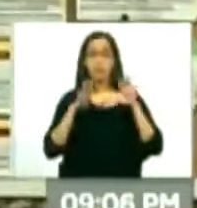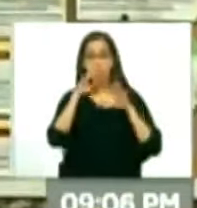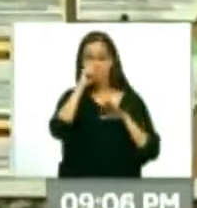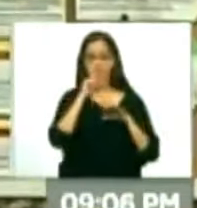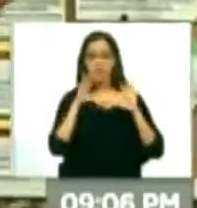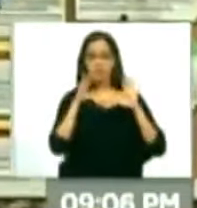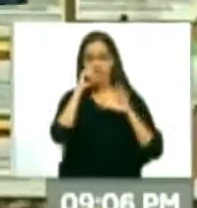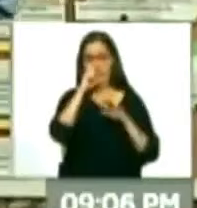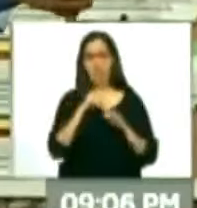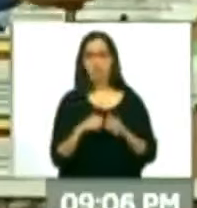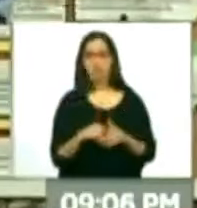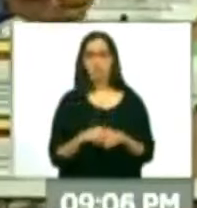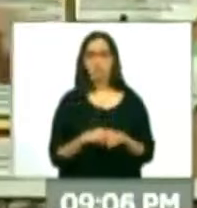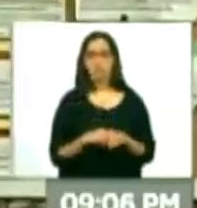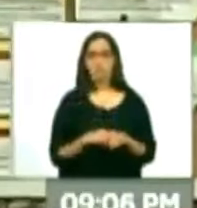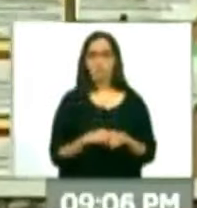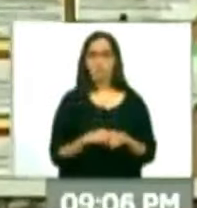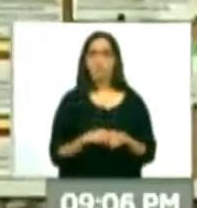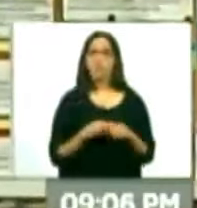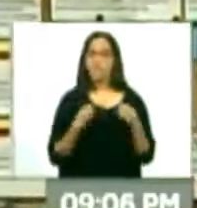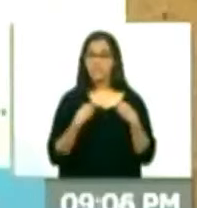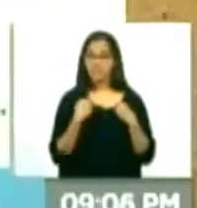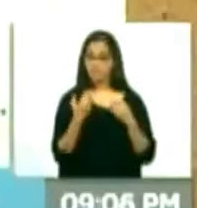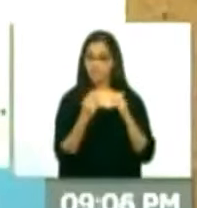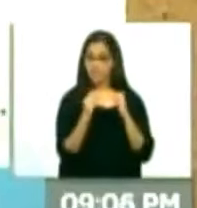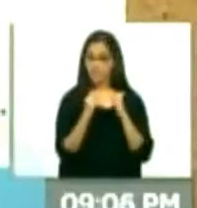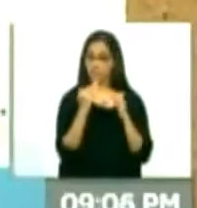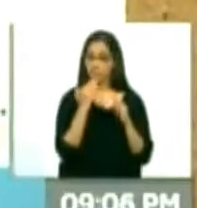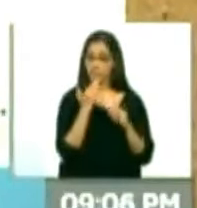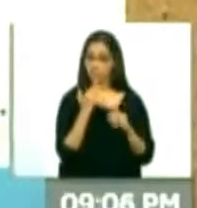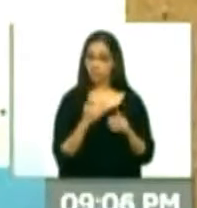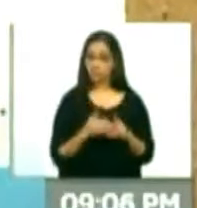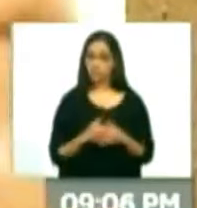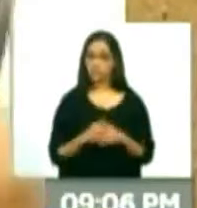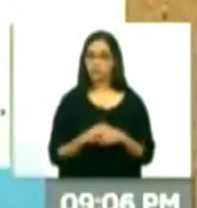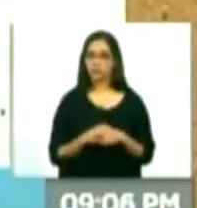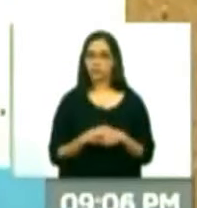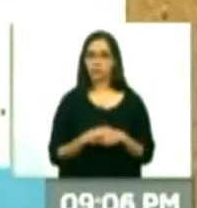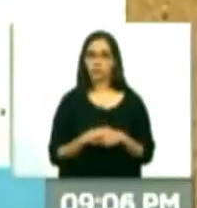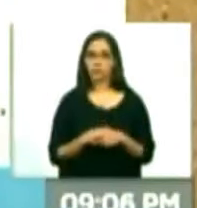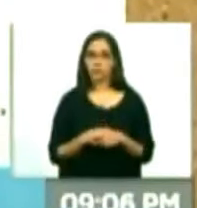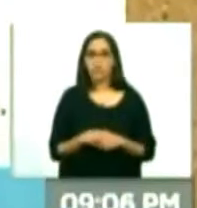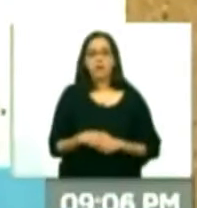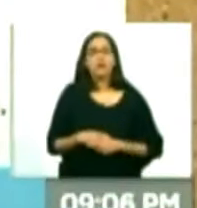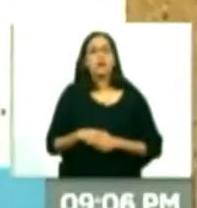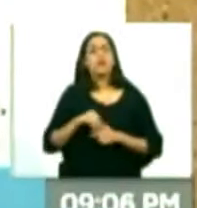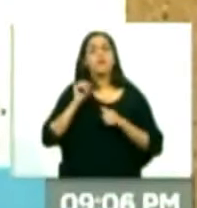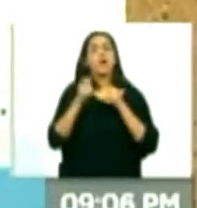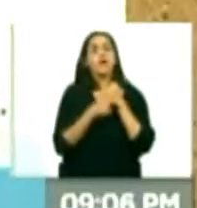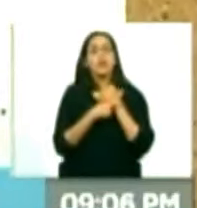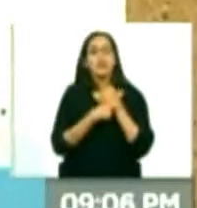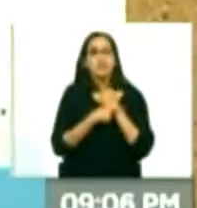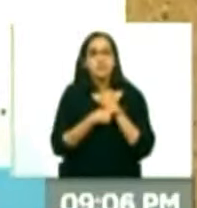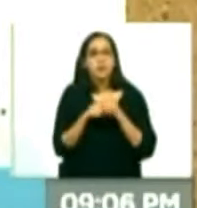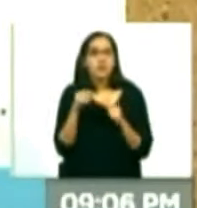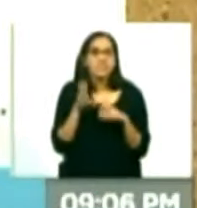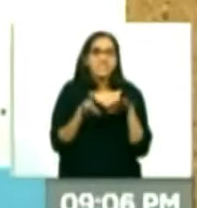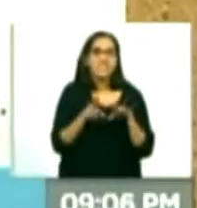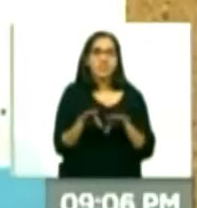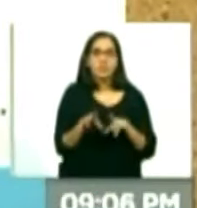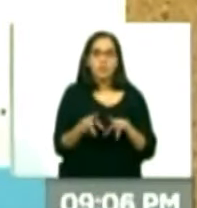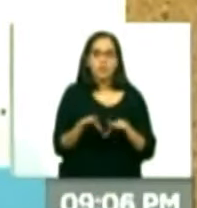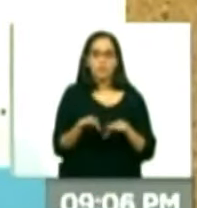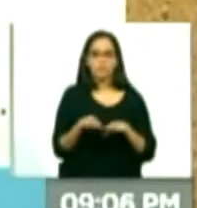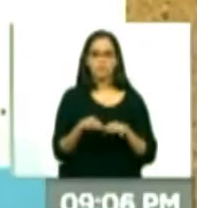10 años, vecino de su casa lo asesinó él. Juanito Limaña escribió esto el 14 de diciembre. Quienes los